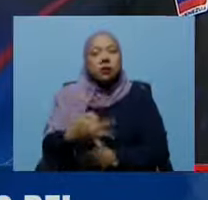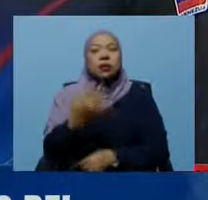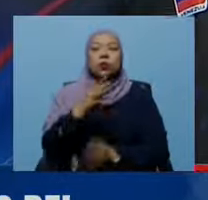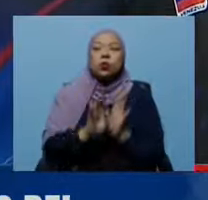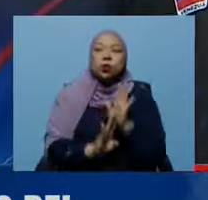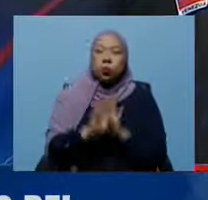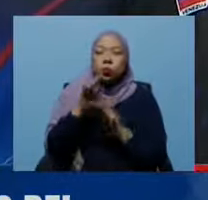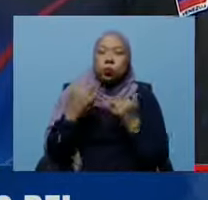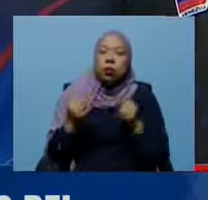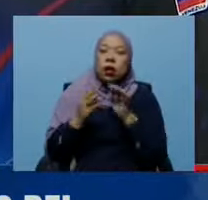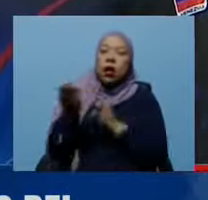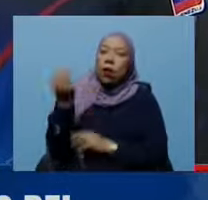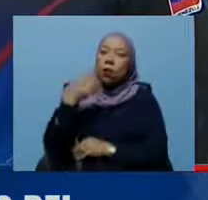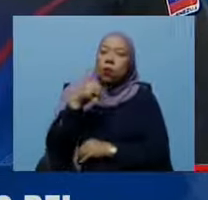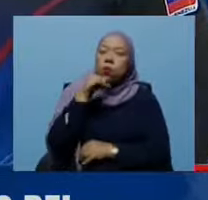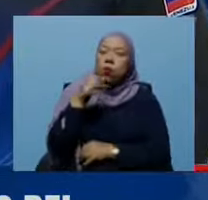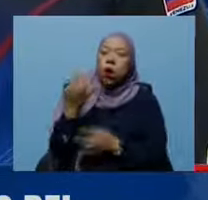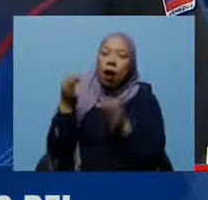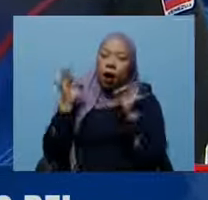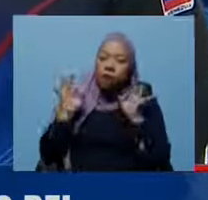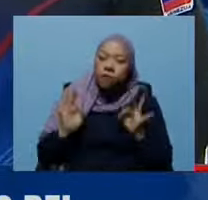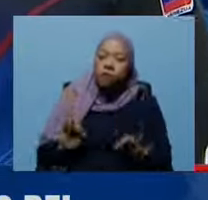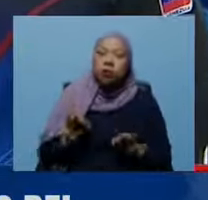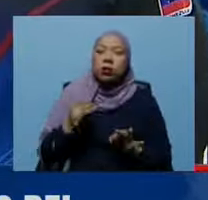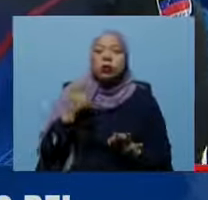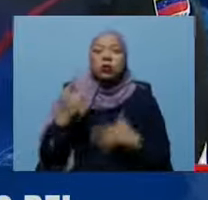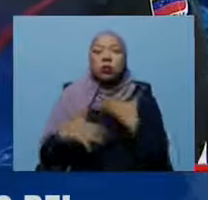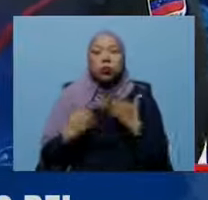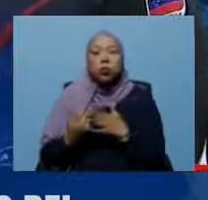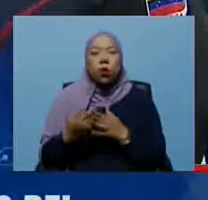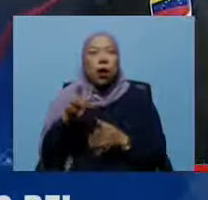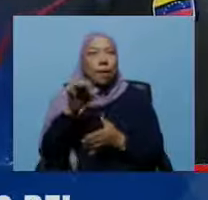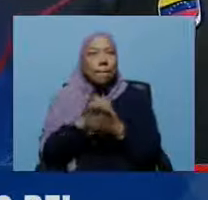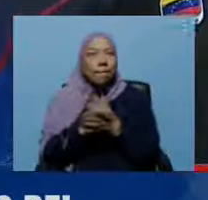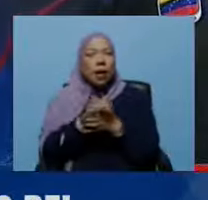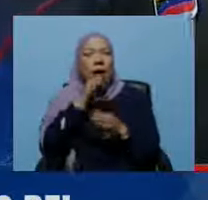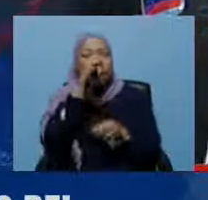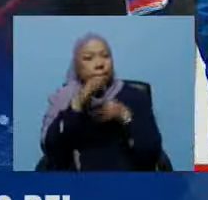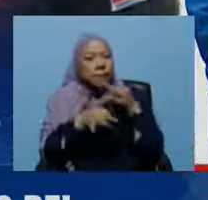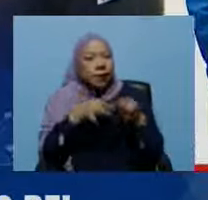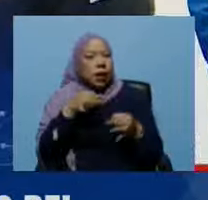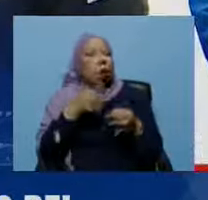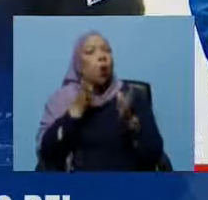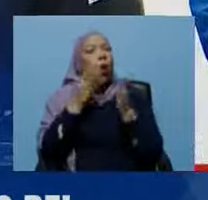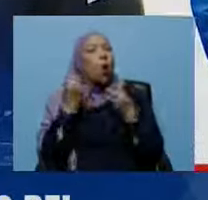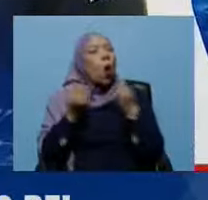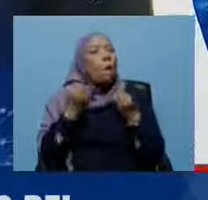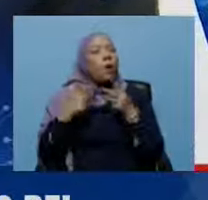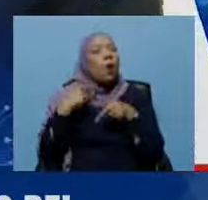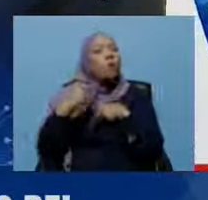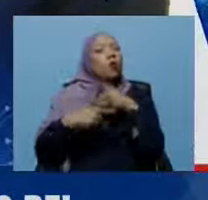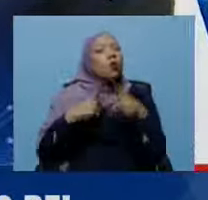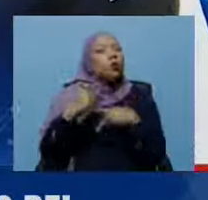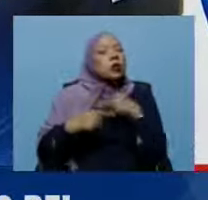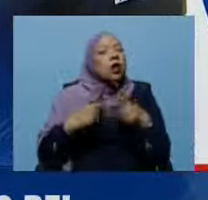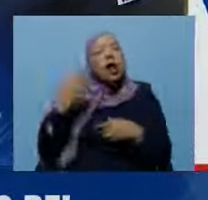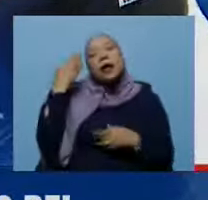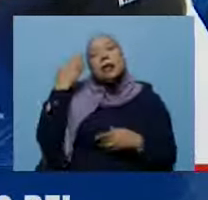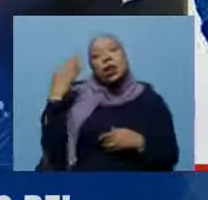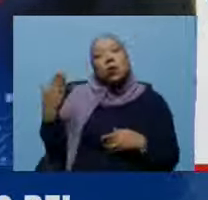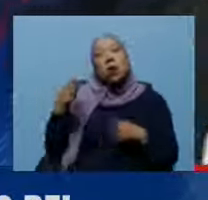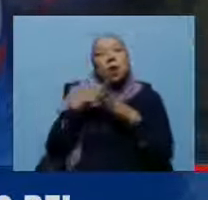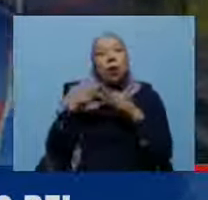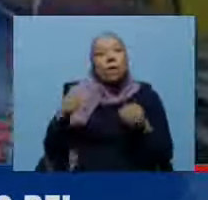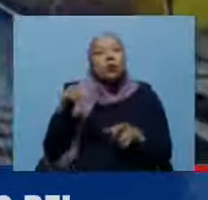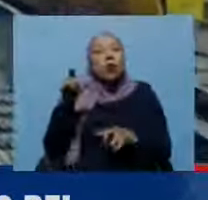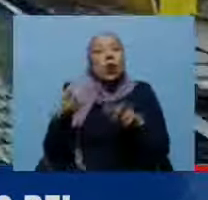crezca, que avance, que se fortalezca. Bueno, Ramón, explícanos el proceso mientras caminamos a saludar a tus compañeros de